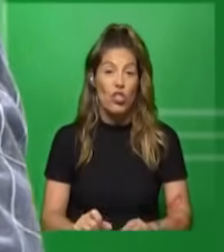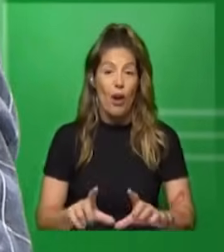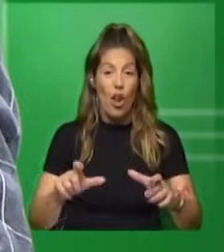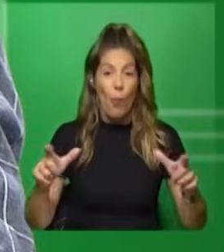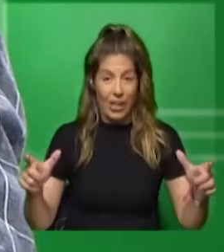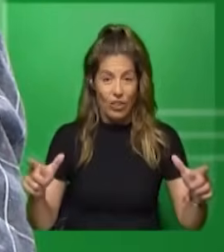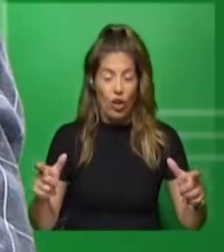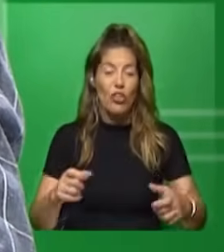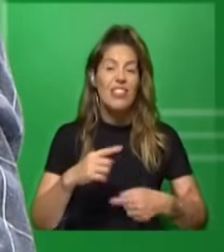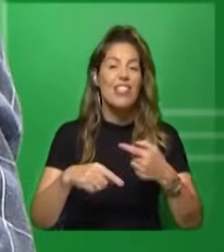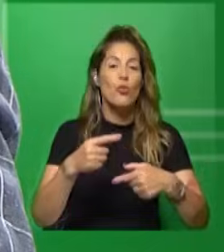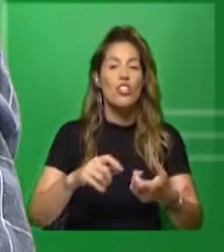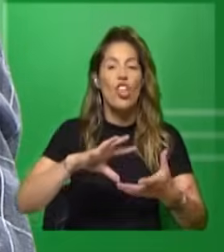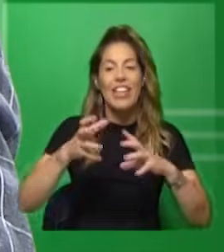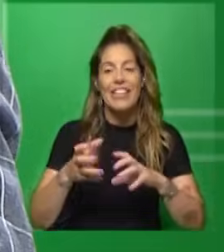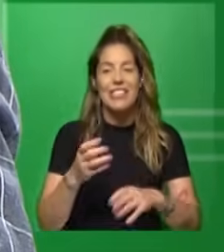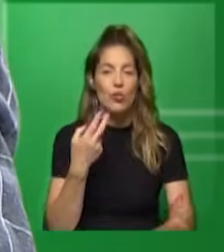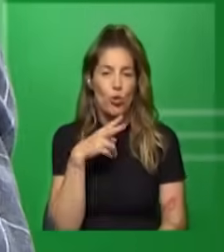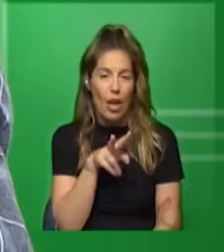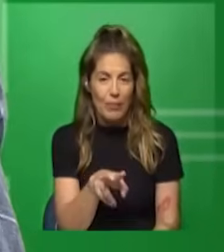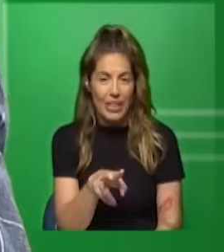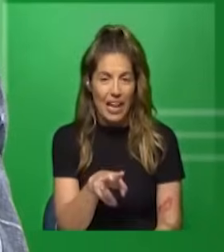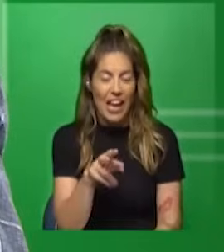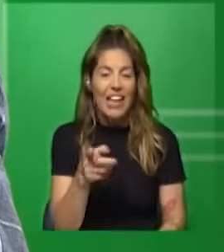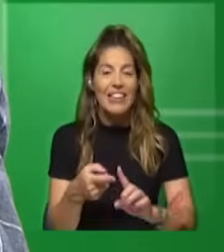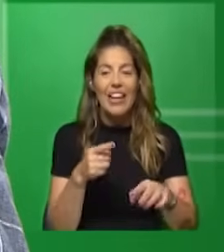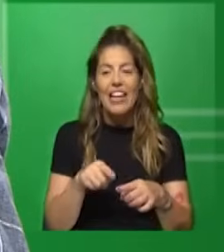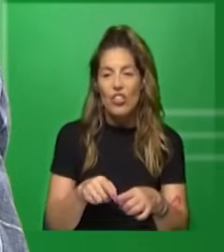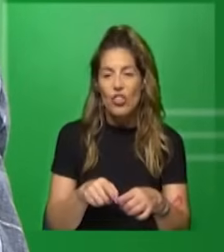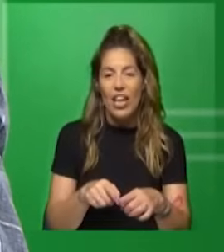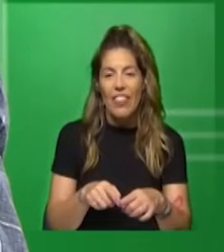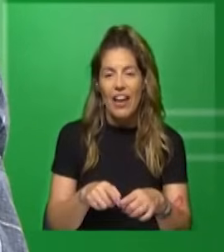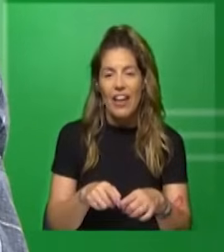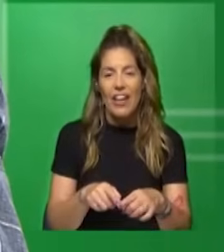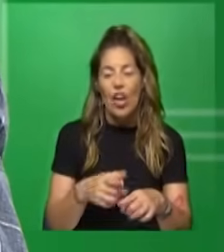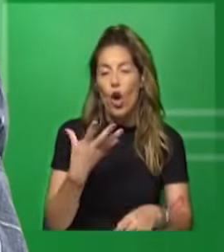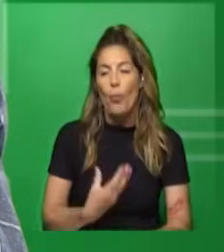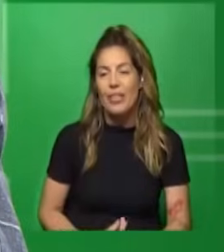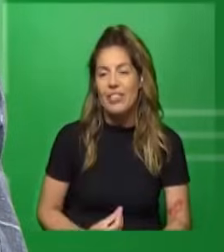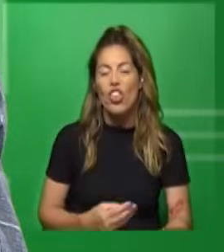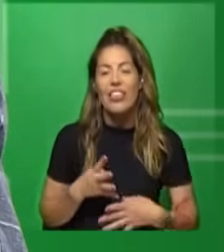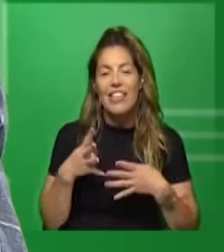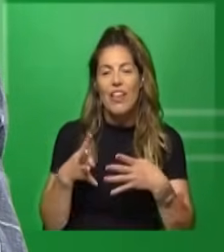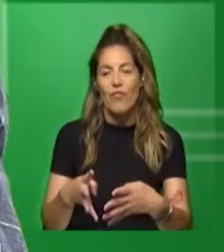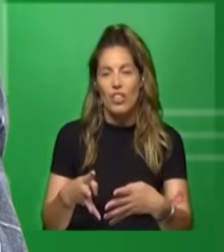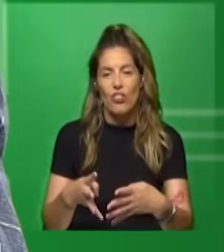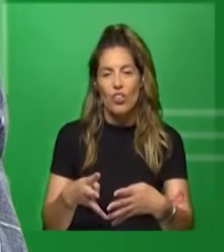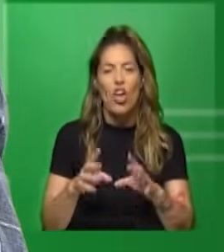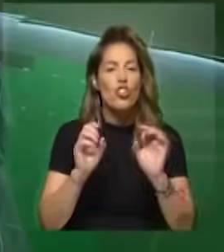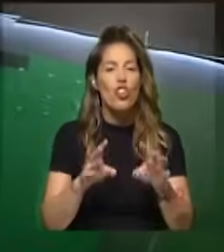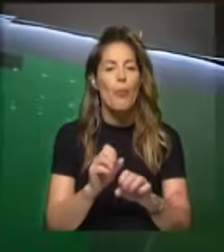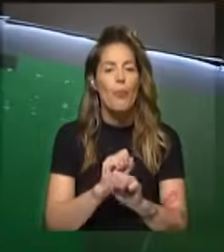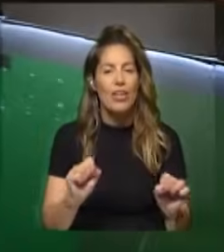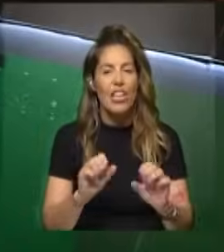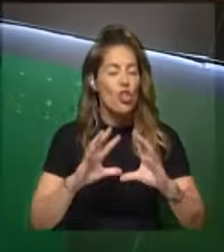sucesión de crisis, si uno las mira, tienen que ver con la convicción de que los desafíos